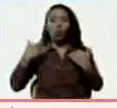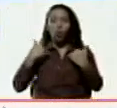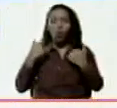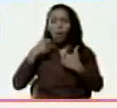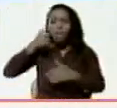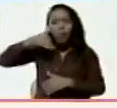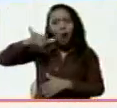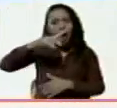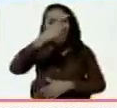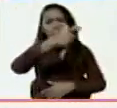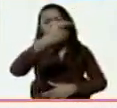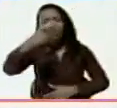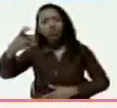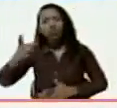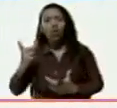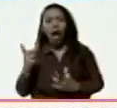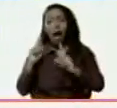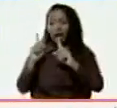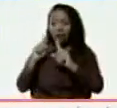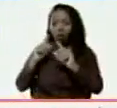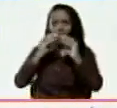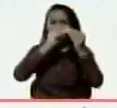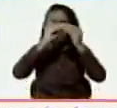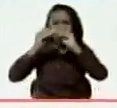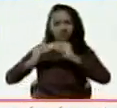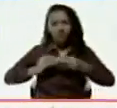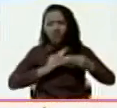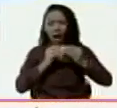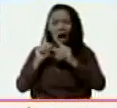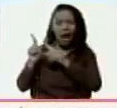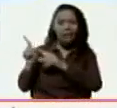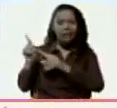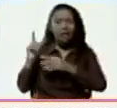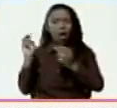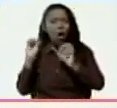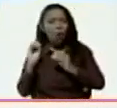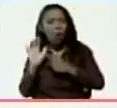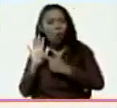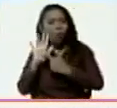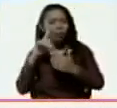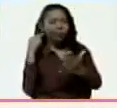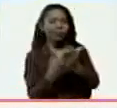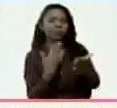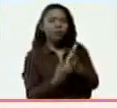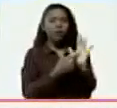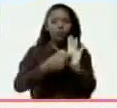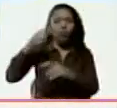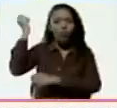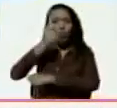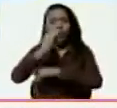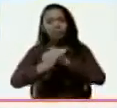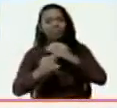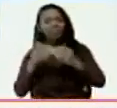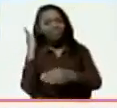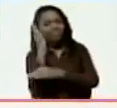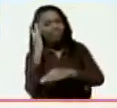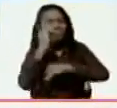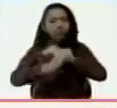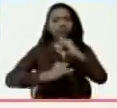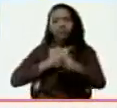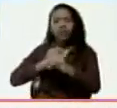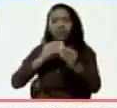poblaciones civiles está configurado en este caso y así lo estamos demostrando ante la corte penal internacional está